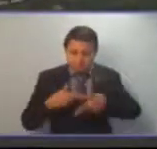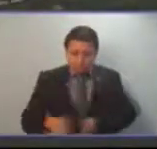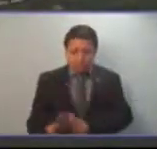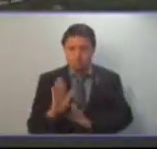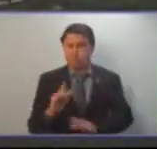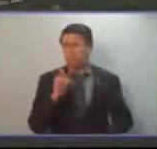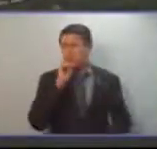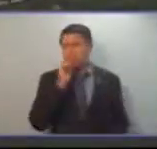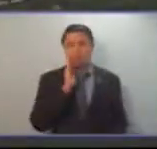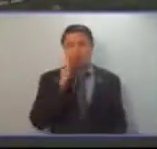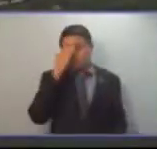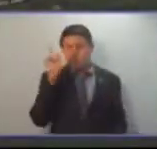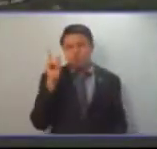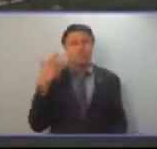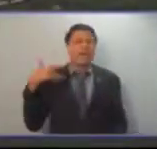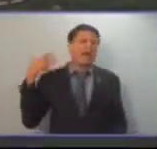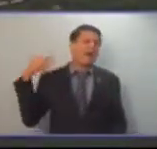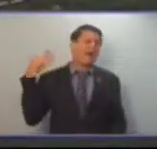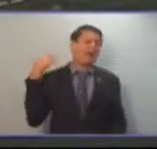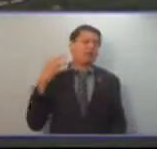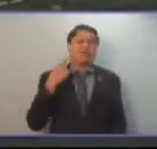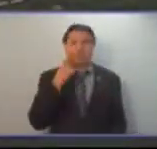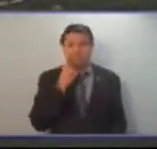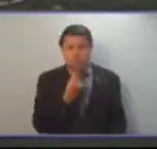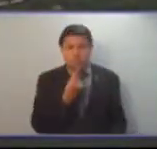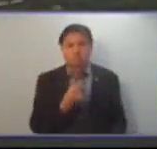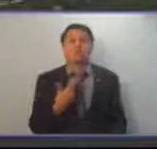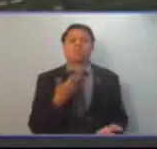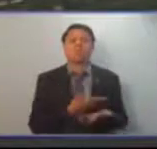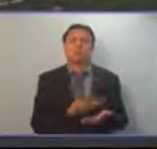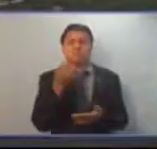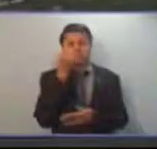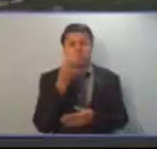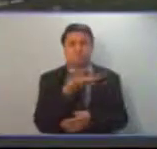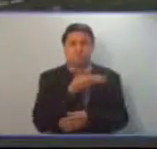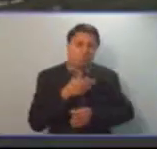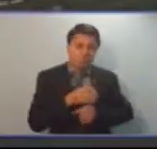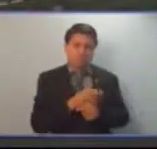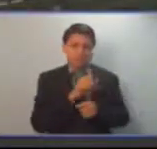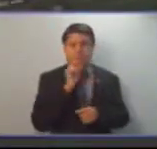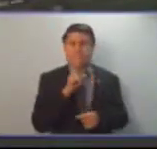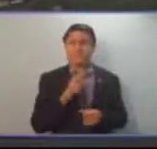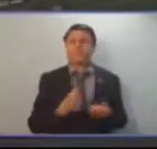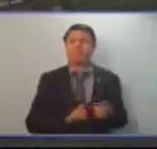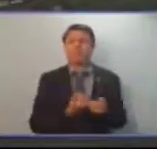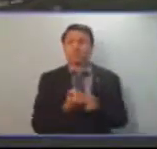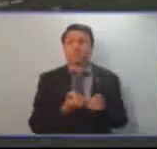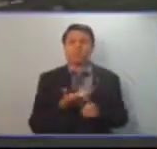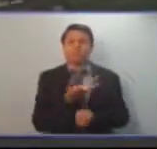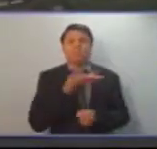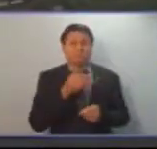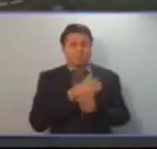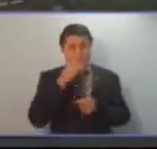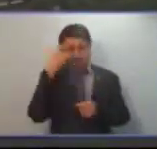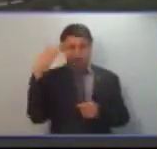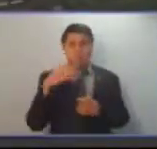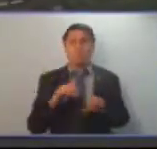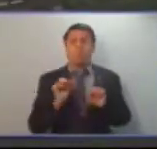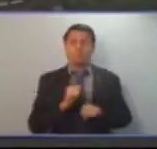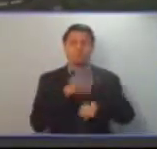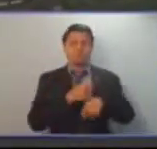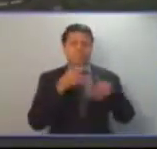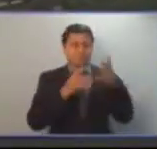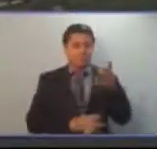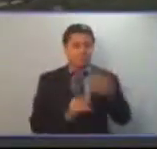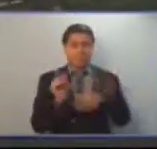identificando ese problema vimos la importancia y propusimos como fracción, tuvimos el respaldo de todos, de crear esta